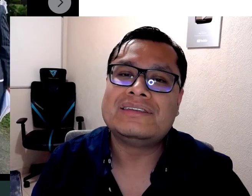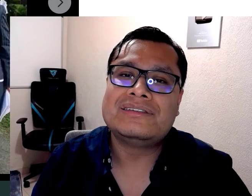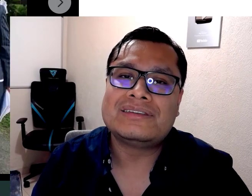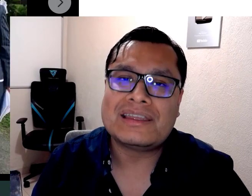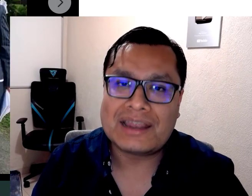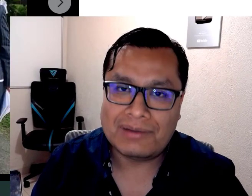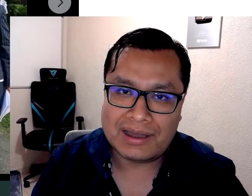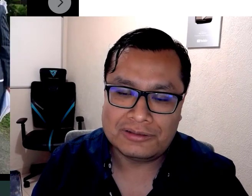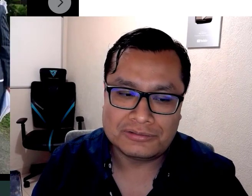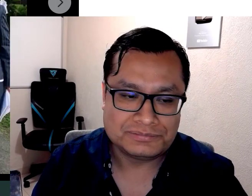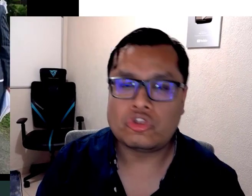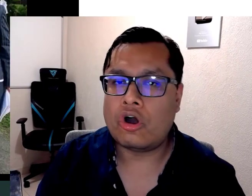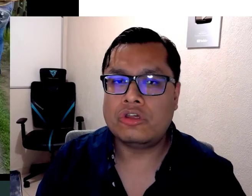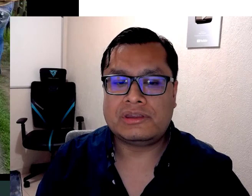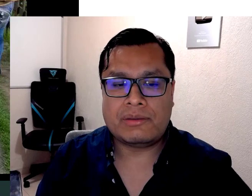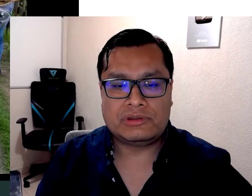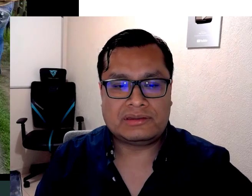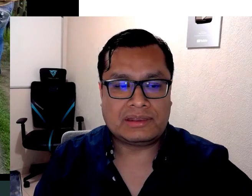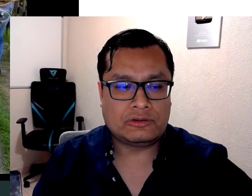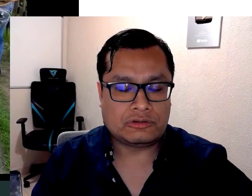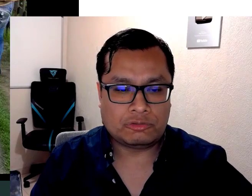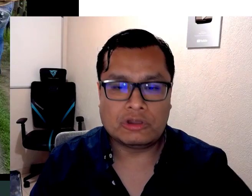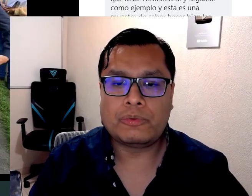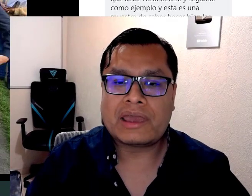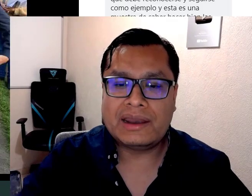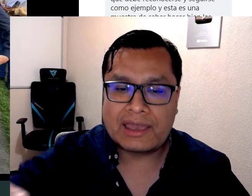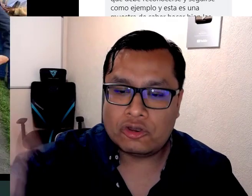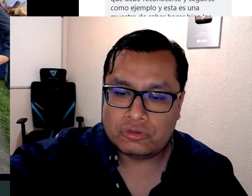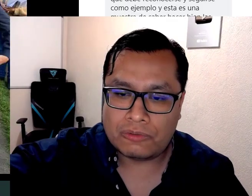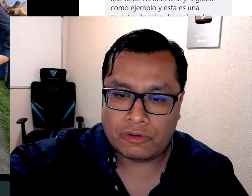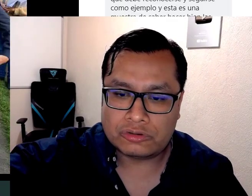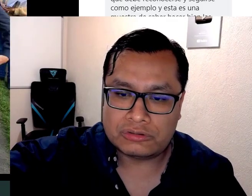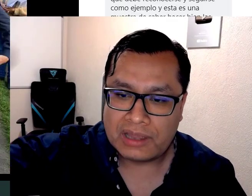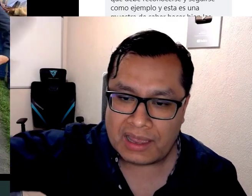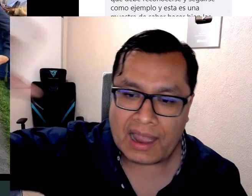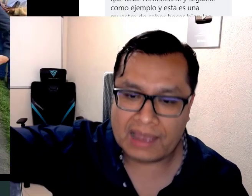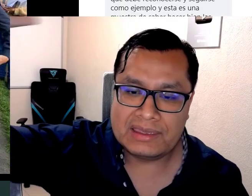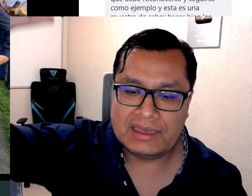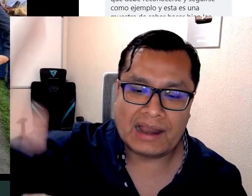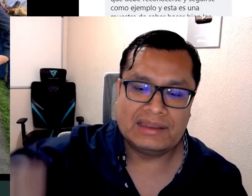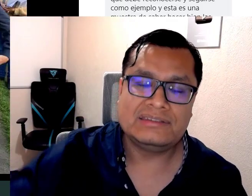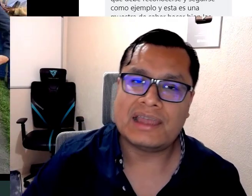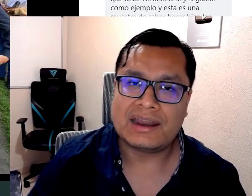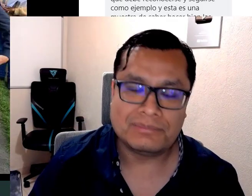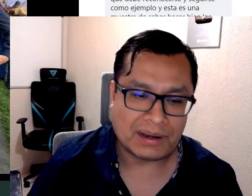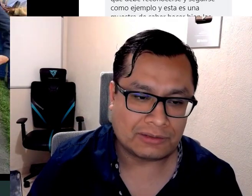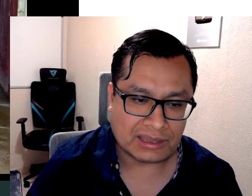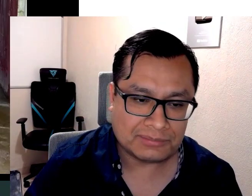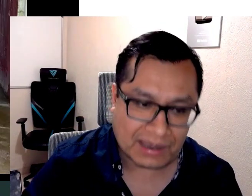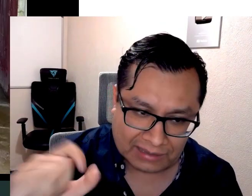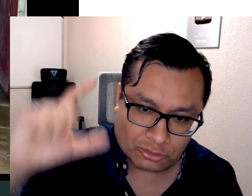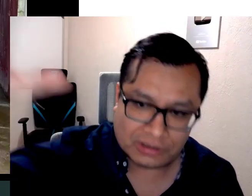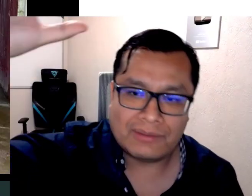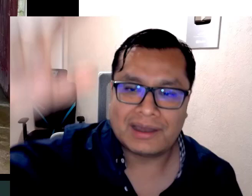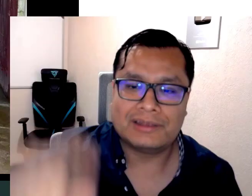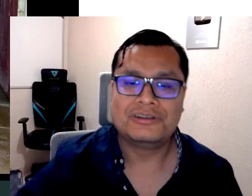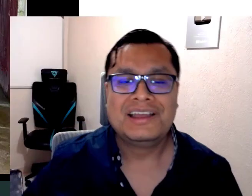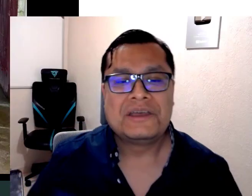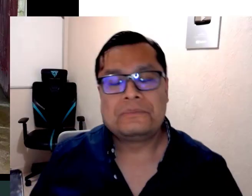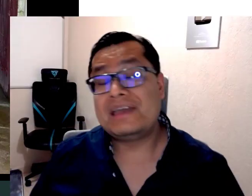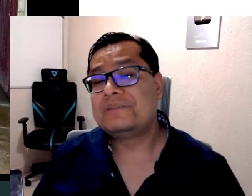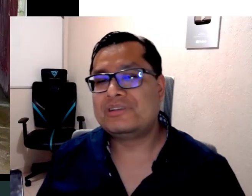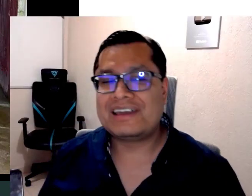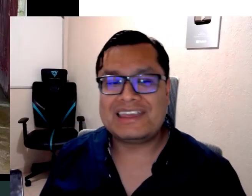haciendo que si se está trabajando todos debemos desquitar nuestro sueldo porque creen que yo subo fotos allí en instagram para que ustedes vean que estoy trabajando